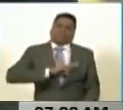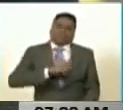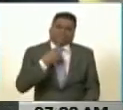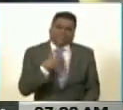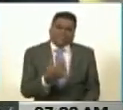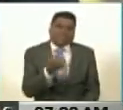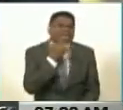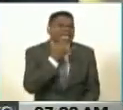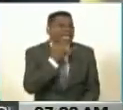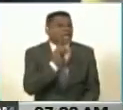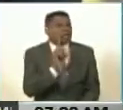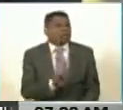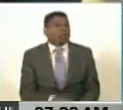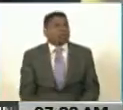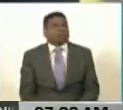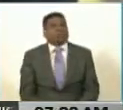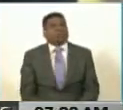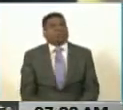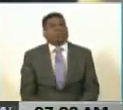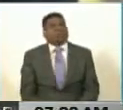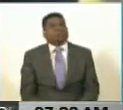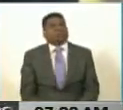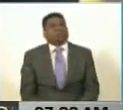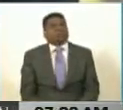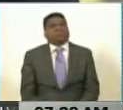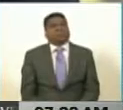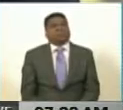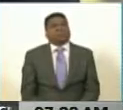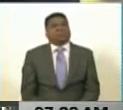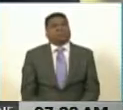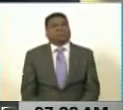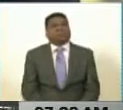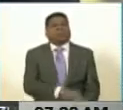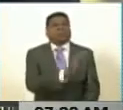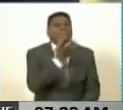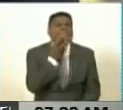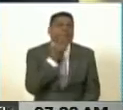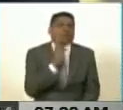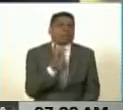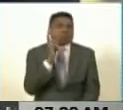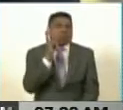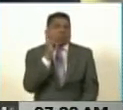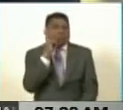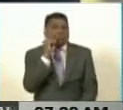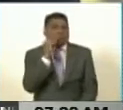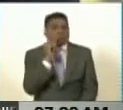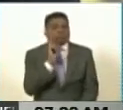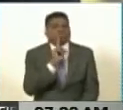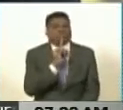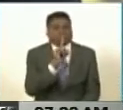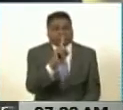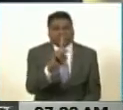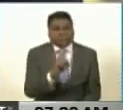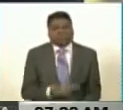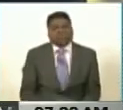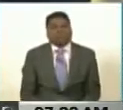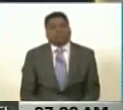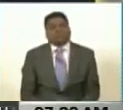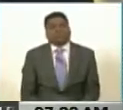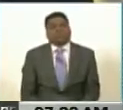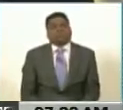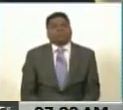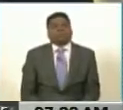error. Fíjate que allí el señor Giordano refiere y dice que dentro de la